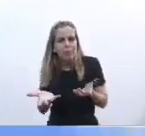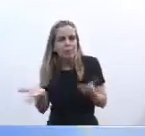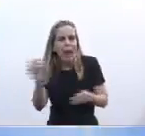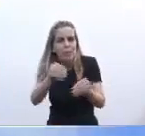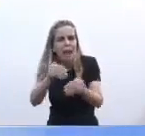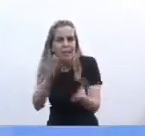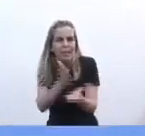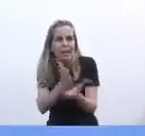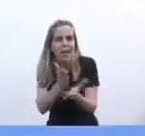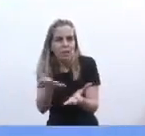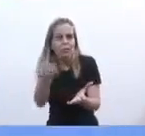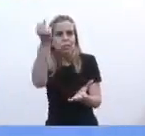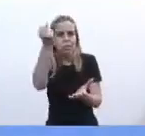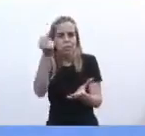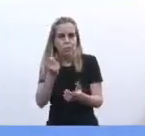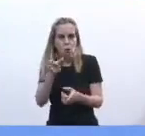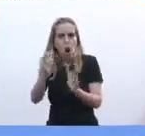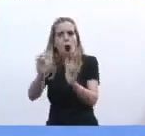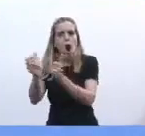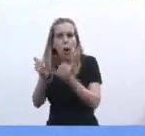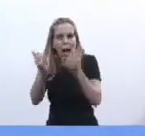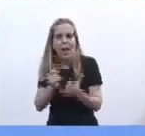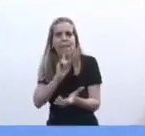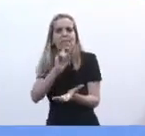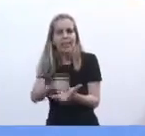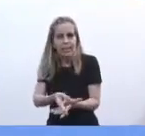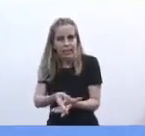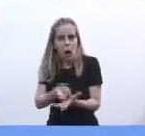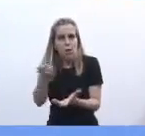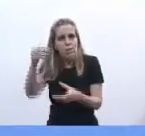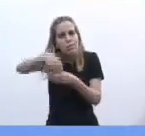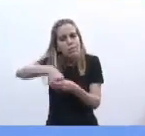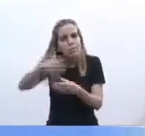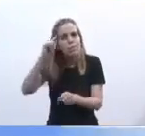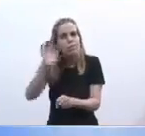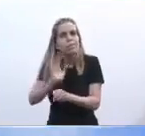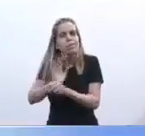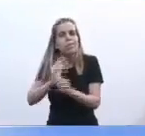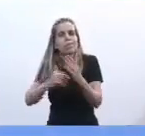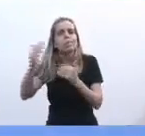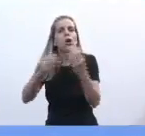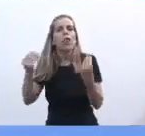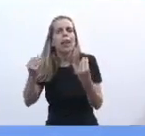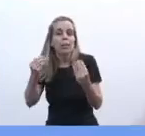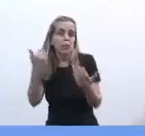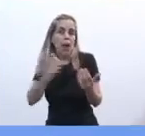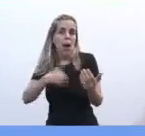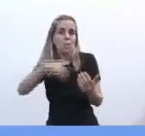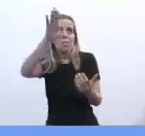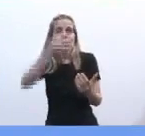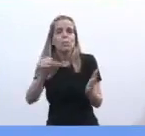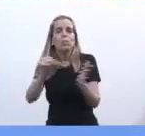por de tiro y la decisión de participar en la construcción de un país